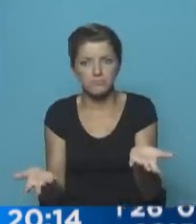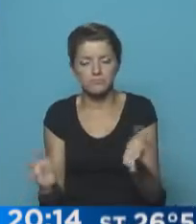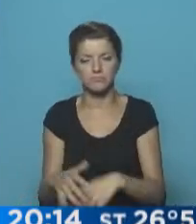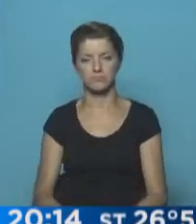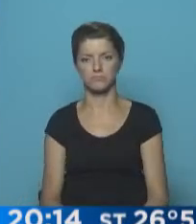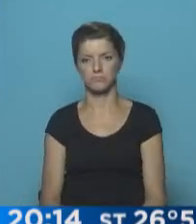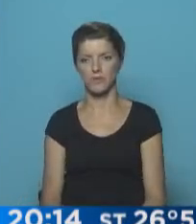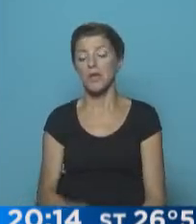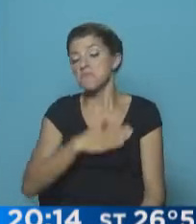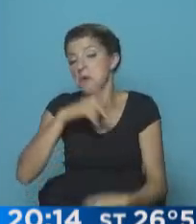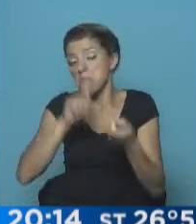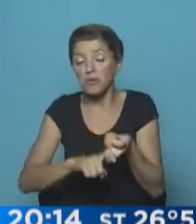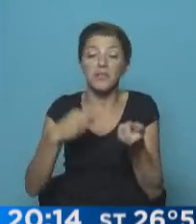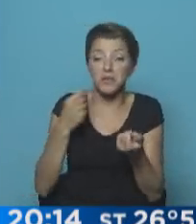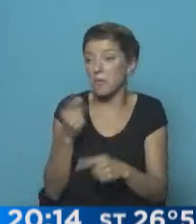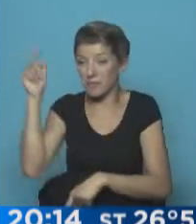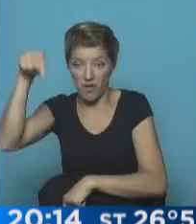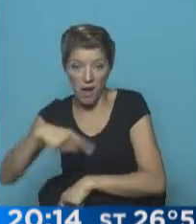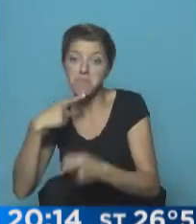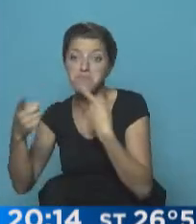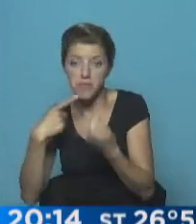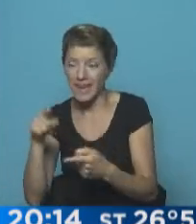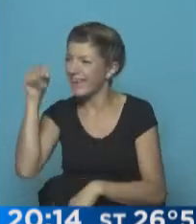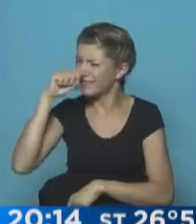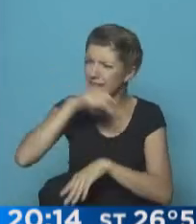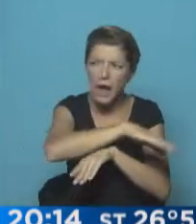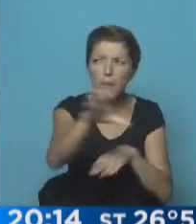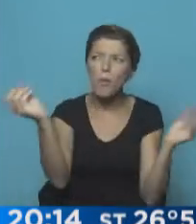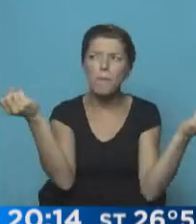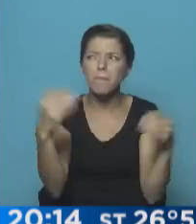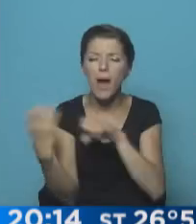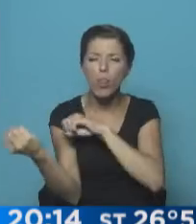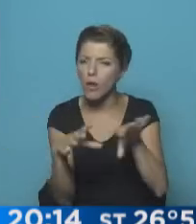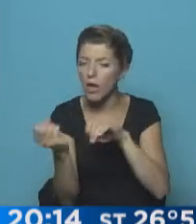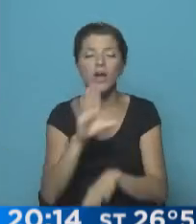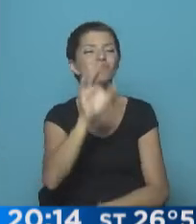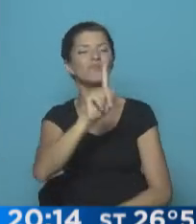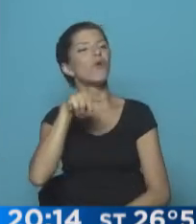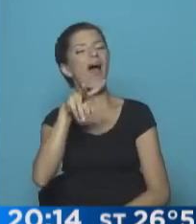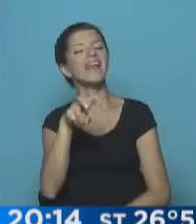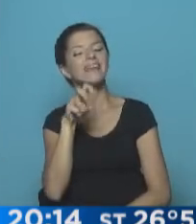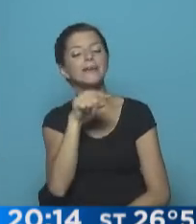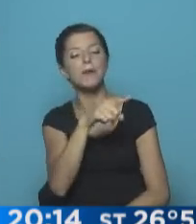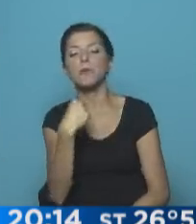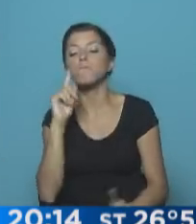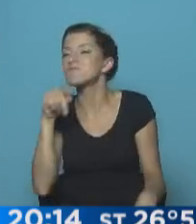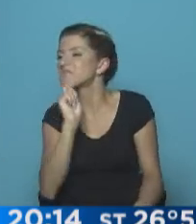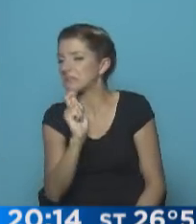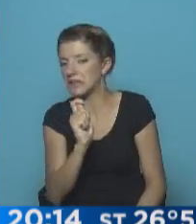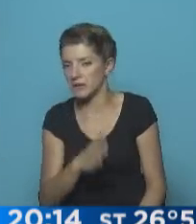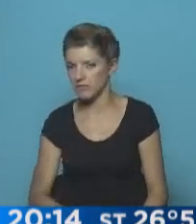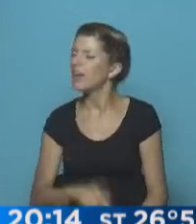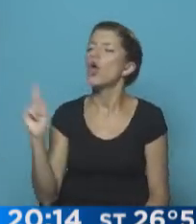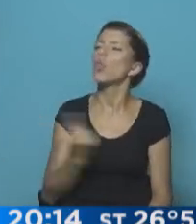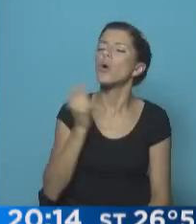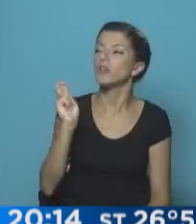acá con mi mujer y eso. ¿Y ese campo hace mucho que está abandonado? Eso se alquila, pero no sé tampoco quién lo alquila ese campo. ¿De quién es? ¿De quién es el dueño? No